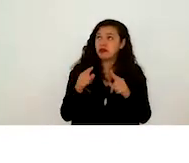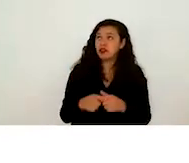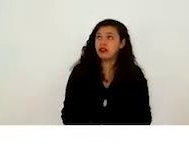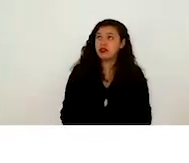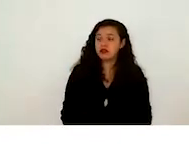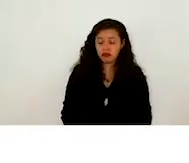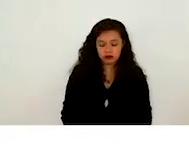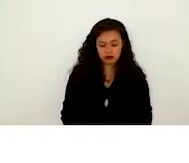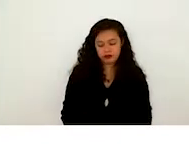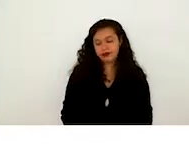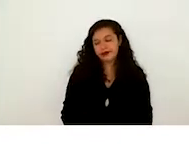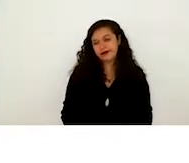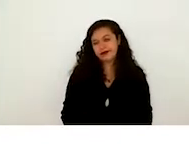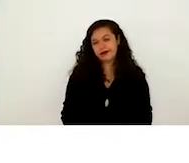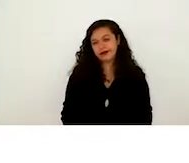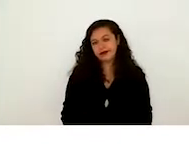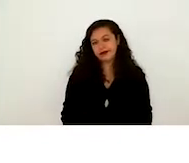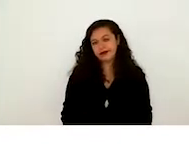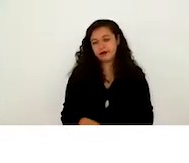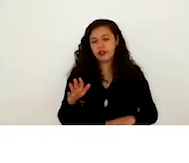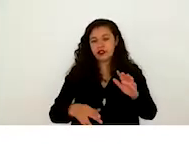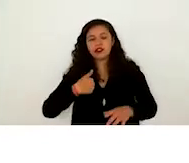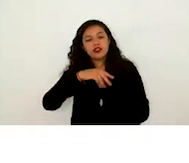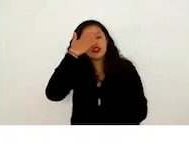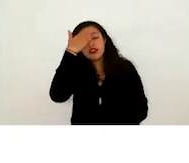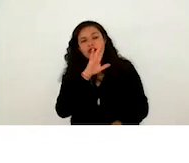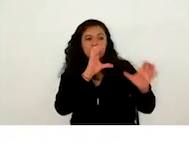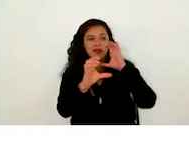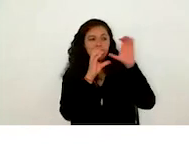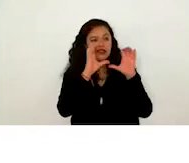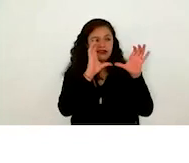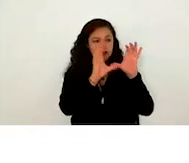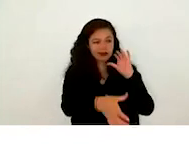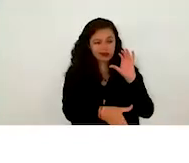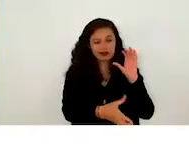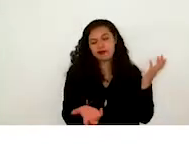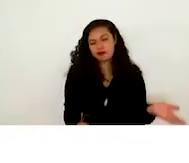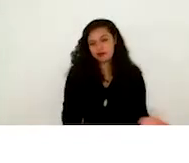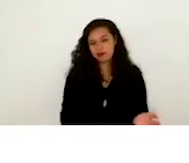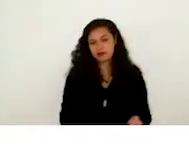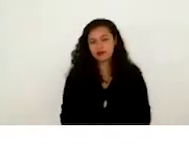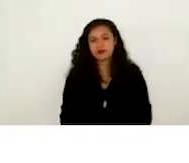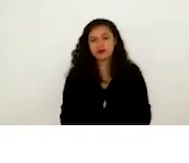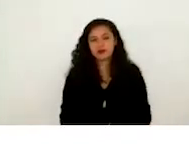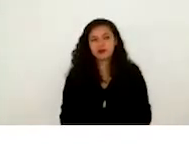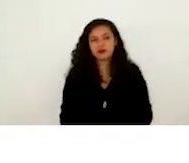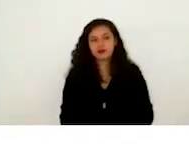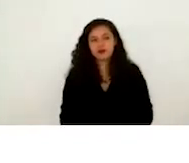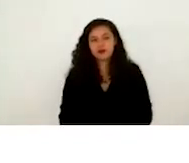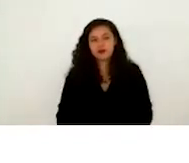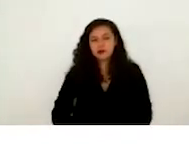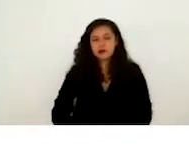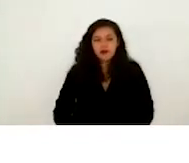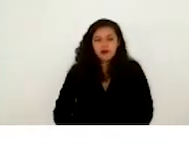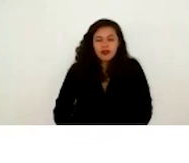muchas veces nosotros somos los que no sabemos comunicar entonces véanlo sí sí en casa algo para